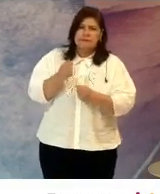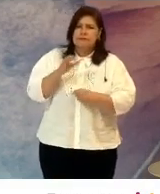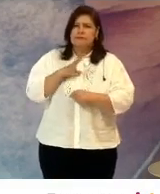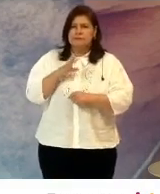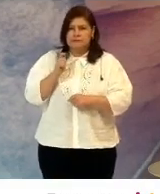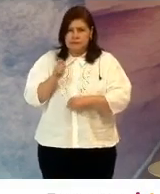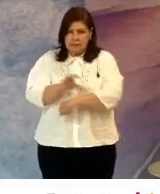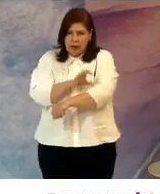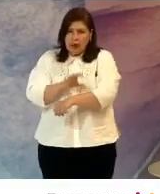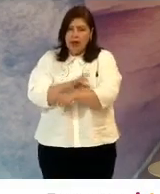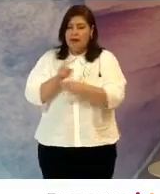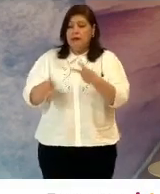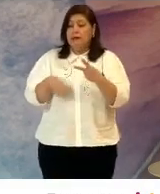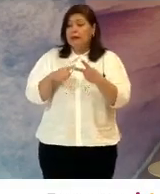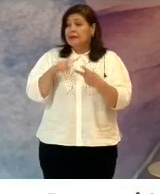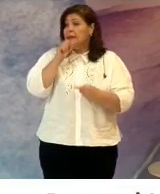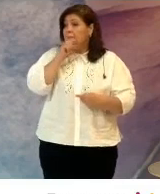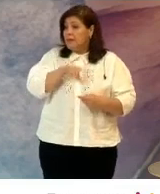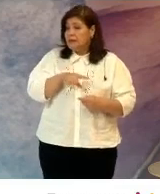y del lado de la salud.